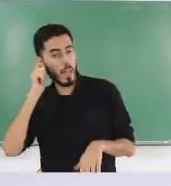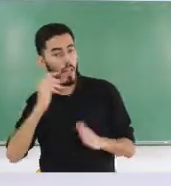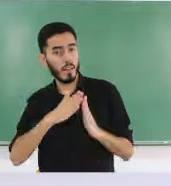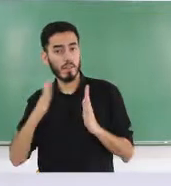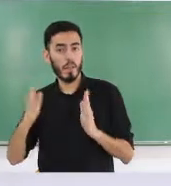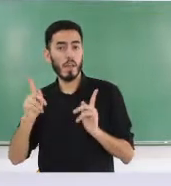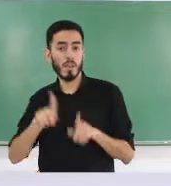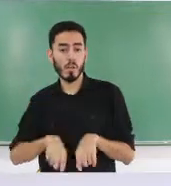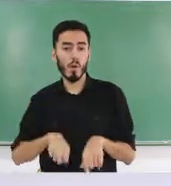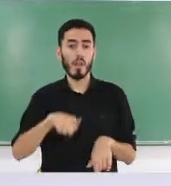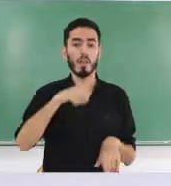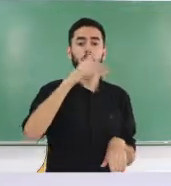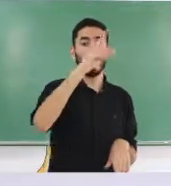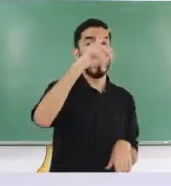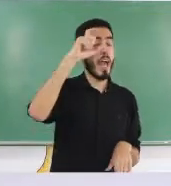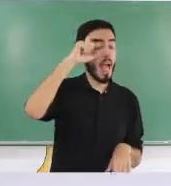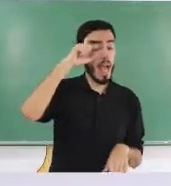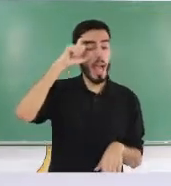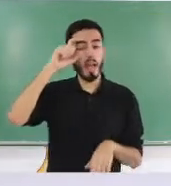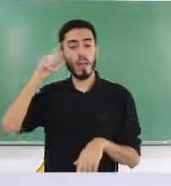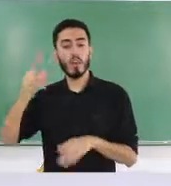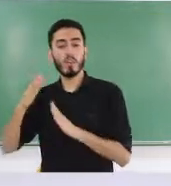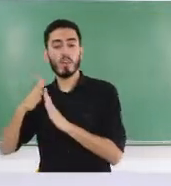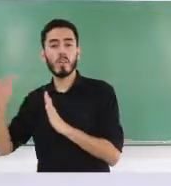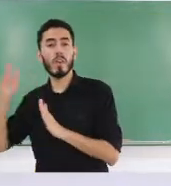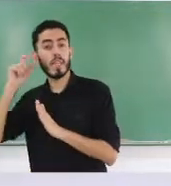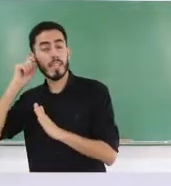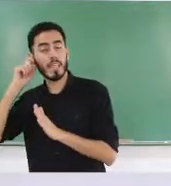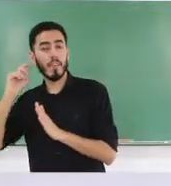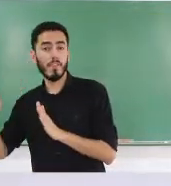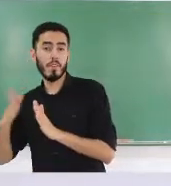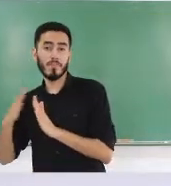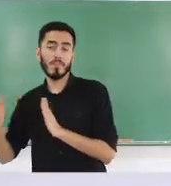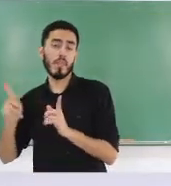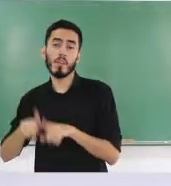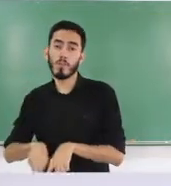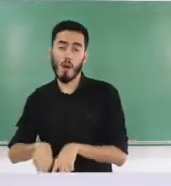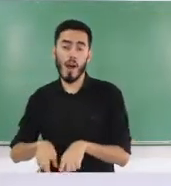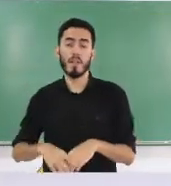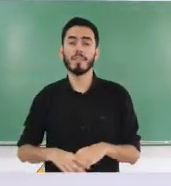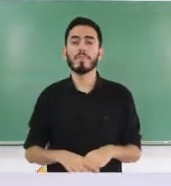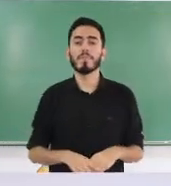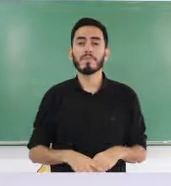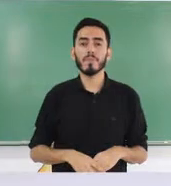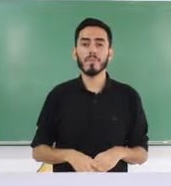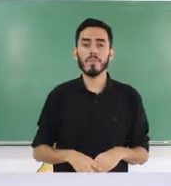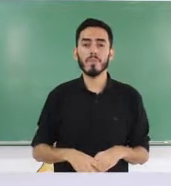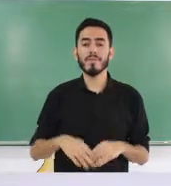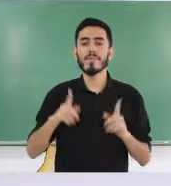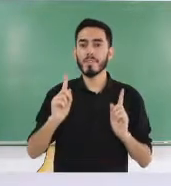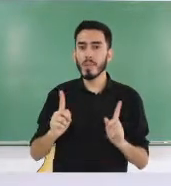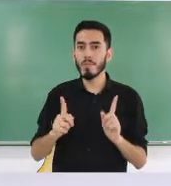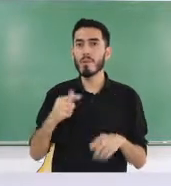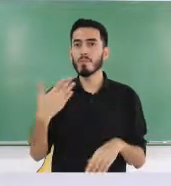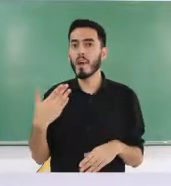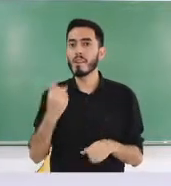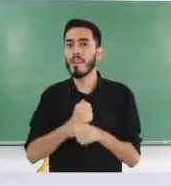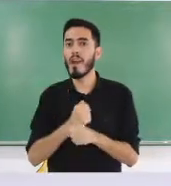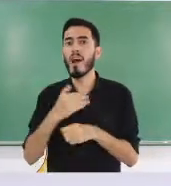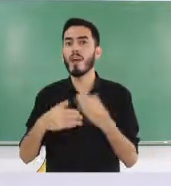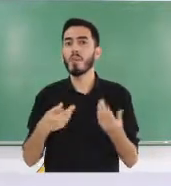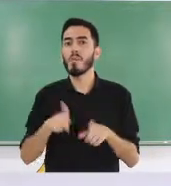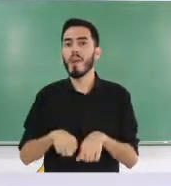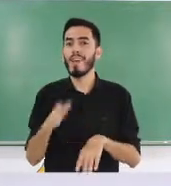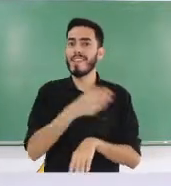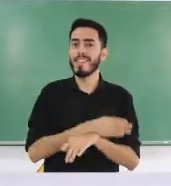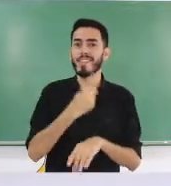FGB. Con esto también podemos armar proporciones, como veníamos trabajando con el teorema de Tales. Y este nos